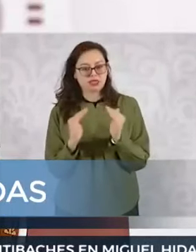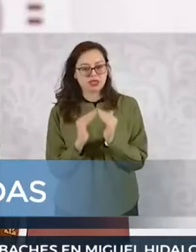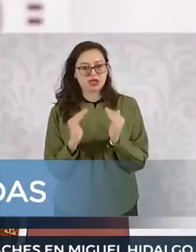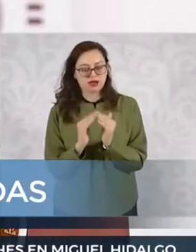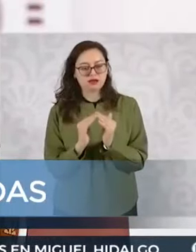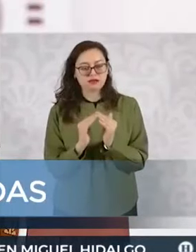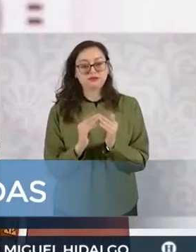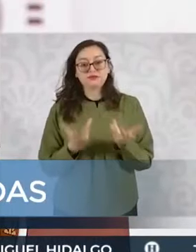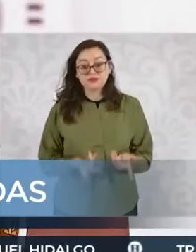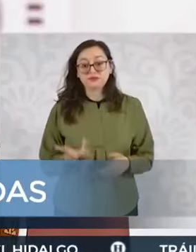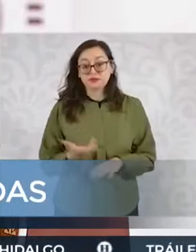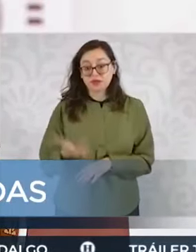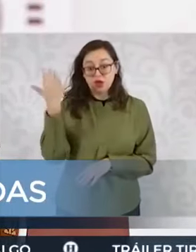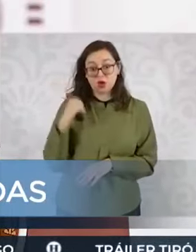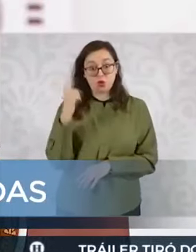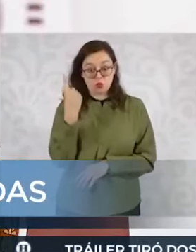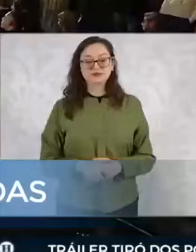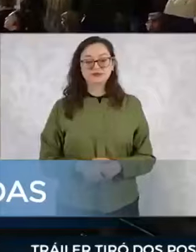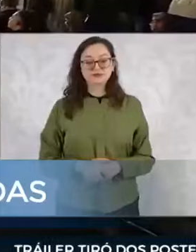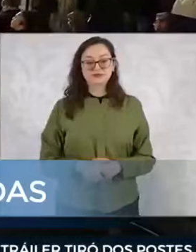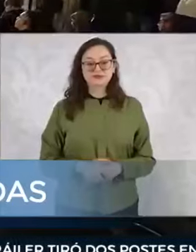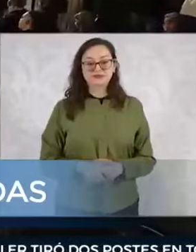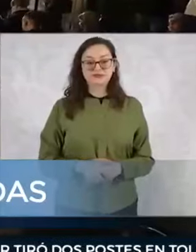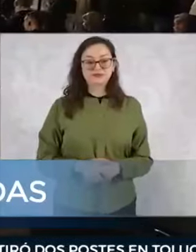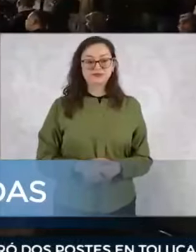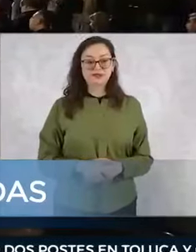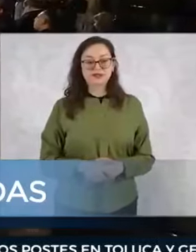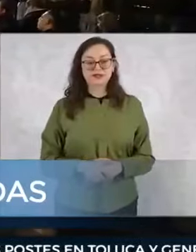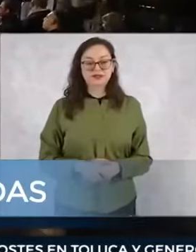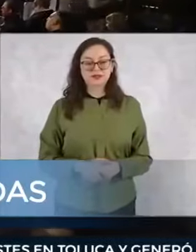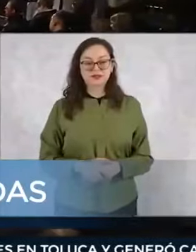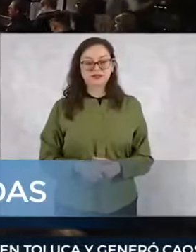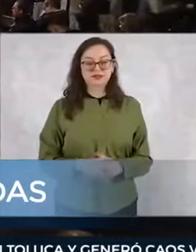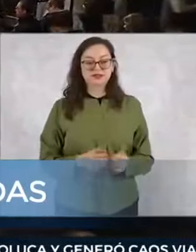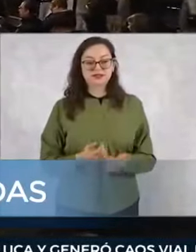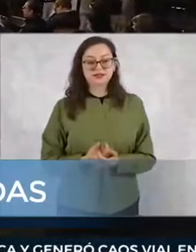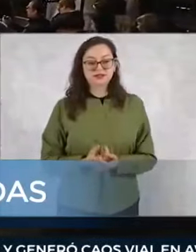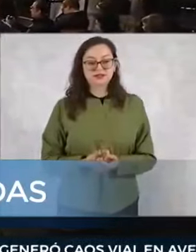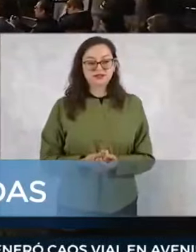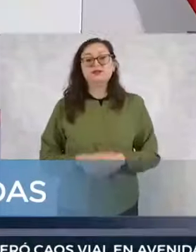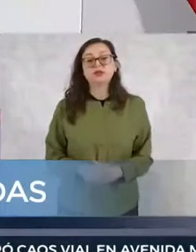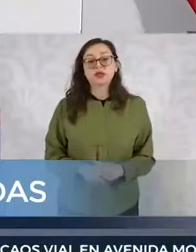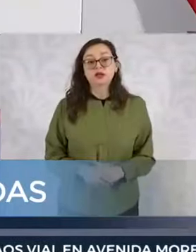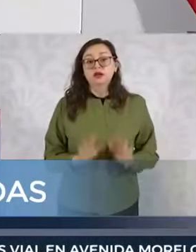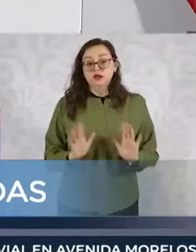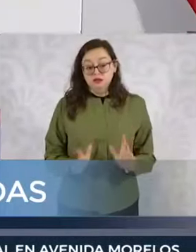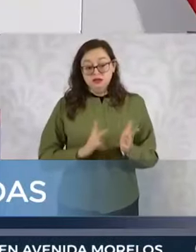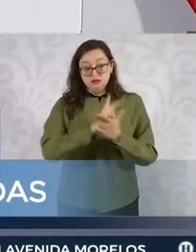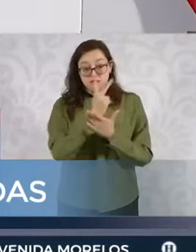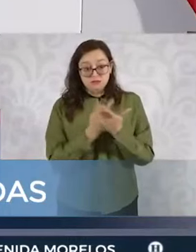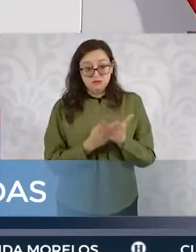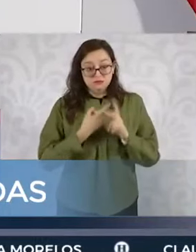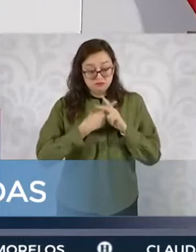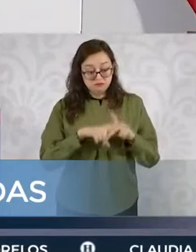y el Infonavit y se centrará en la población de entre 18 y 30 años. Mujeres, madres de familia y adultos mayores, quienes podrán adquirir